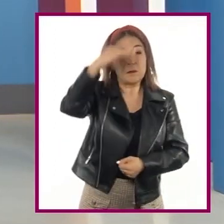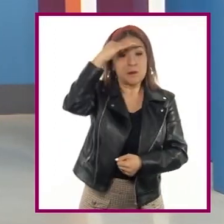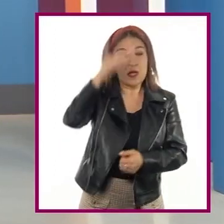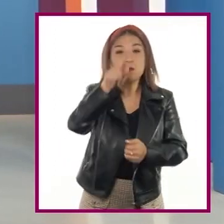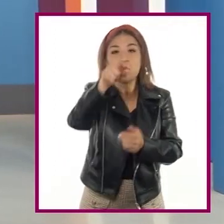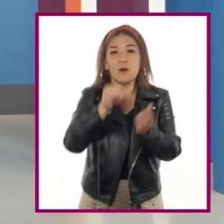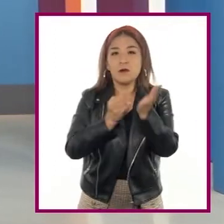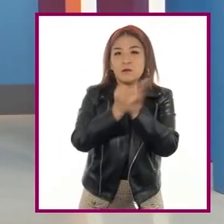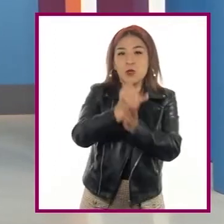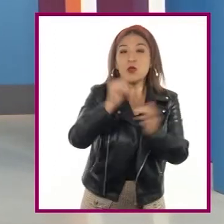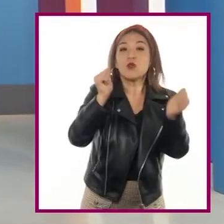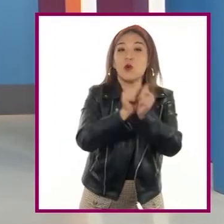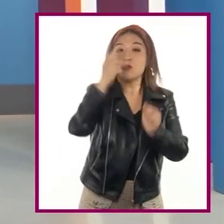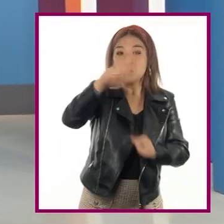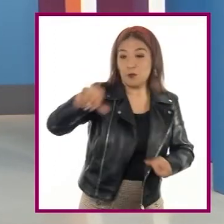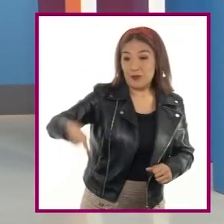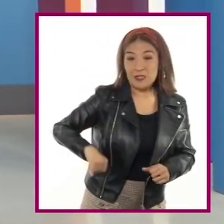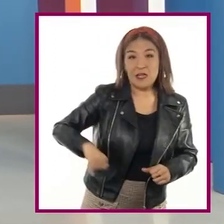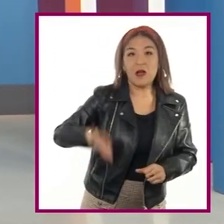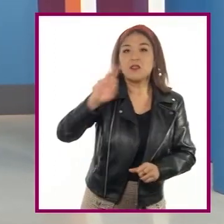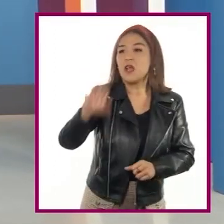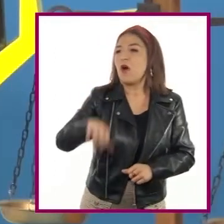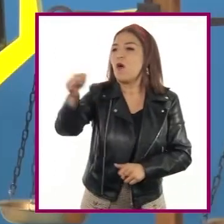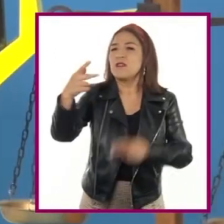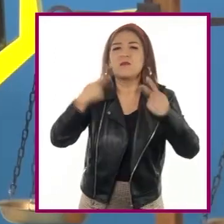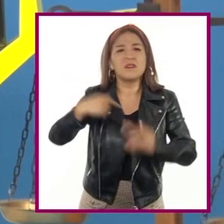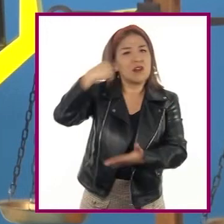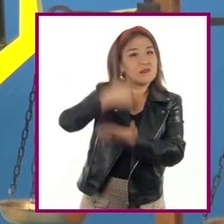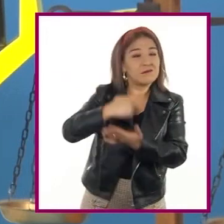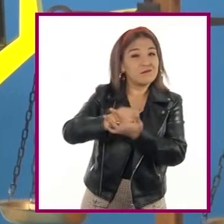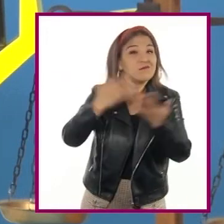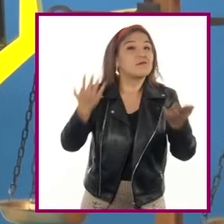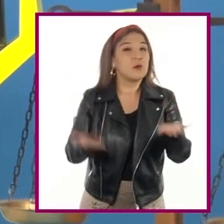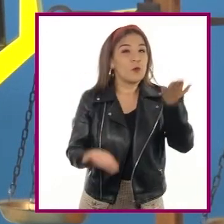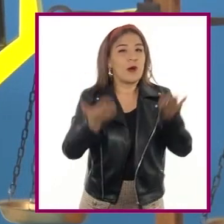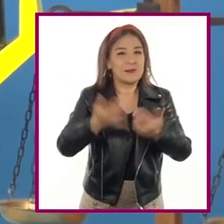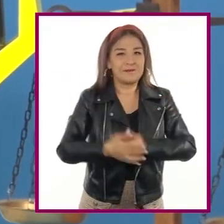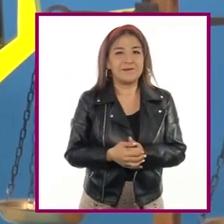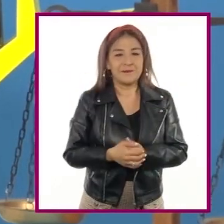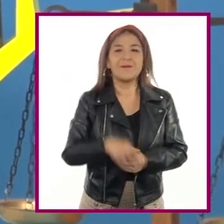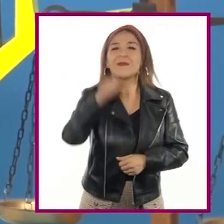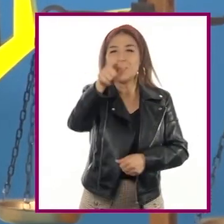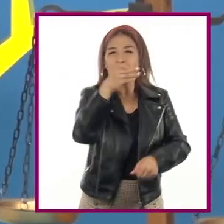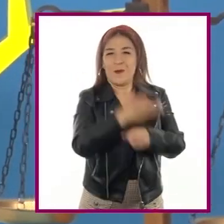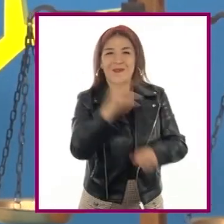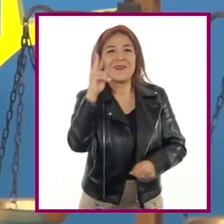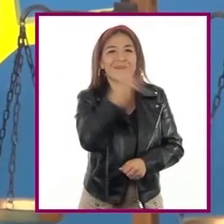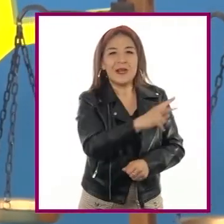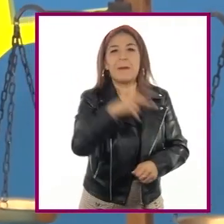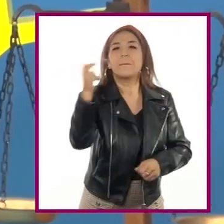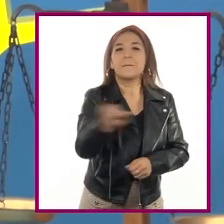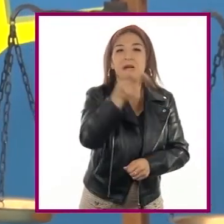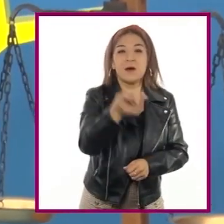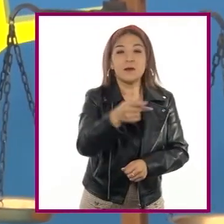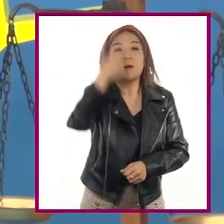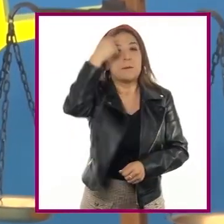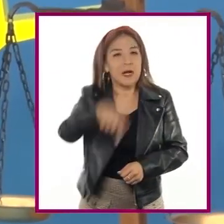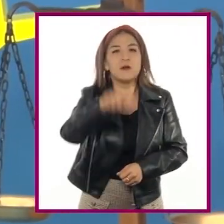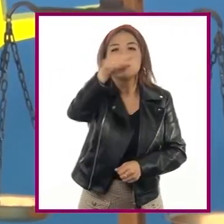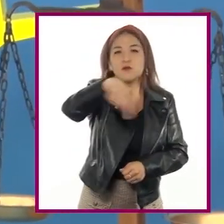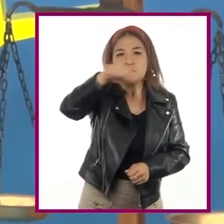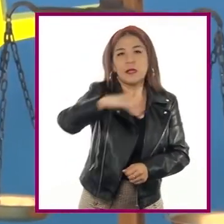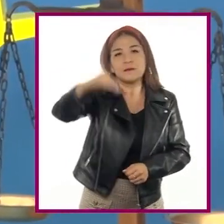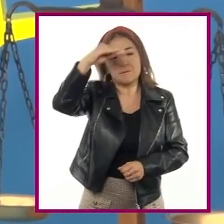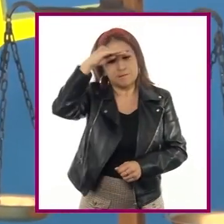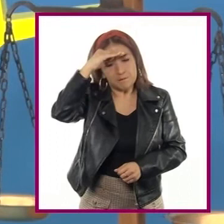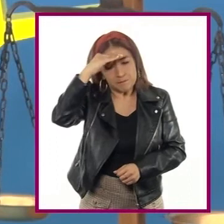sus intereses y no los de las demás personas? Como podrán observar, las preguntas son para que las